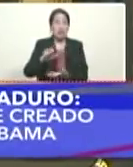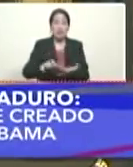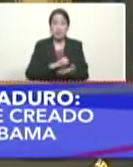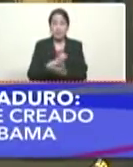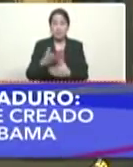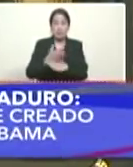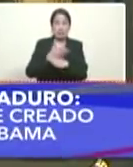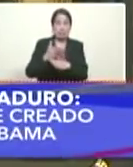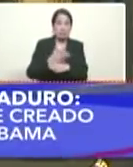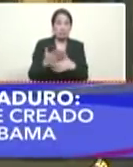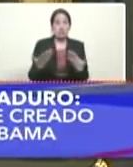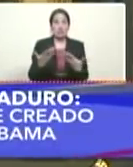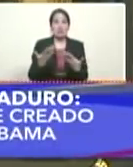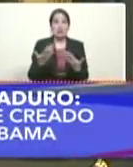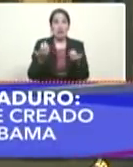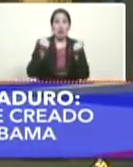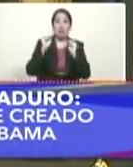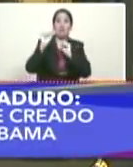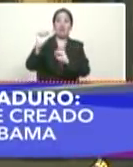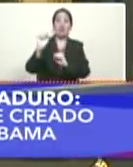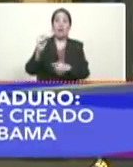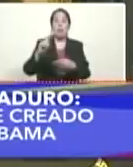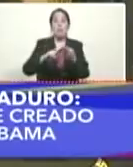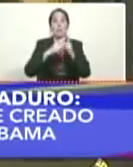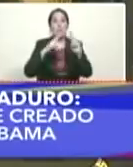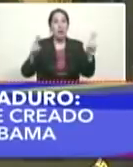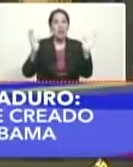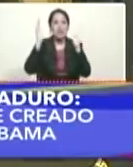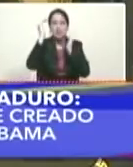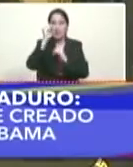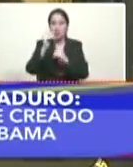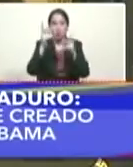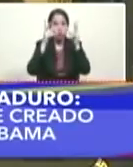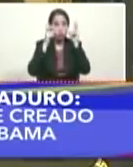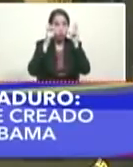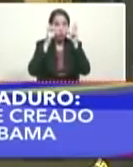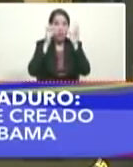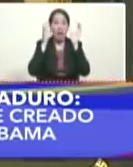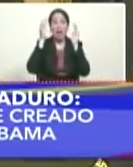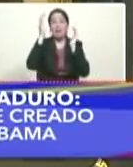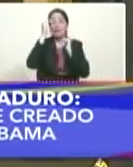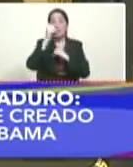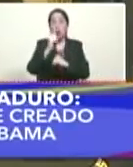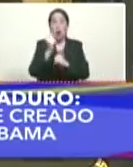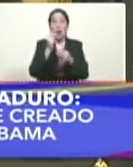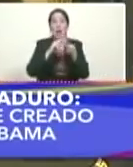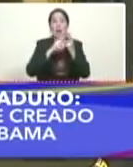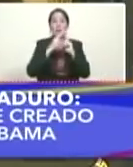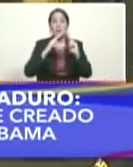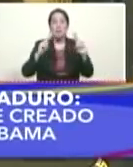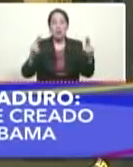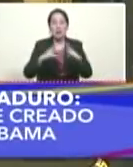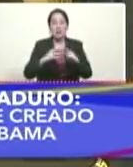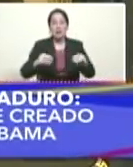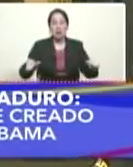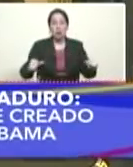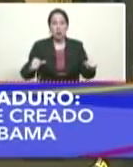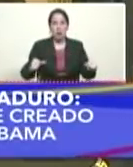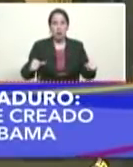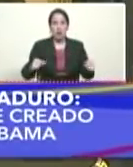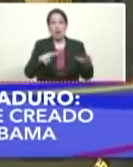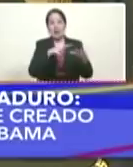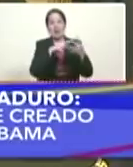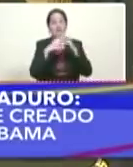comenzará a defender la paz atención oído la paz territorial en el barrio